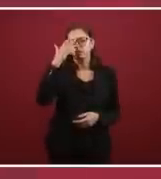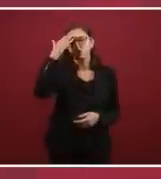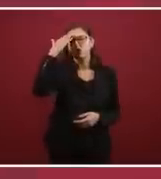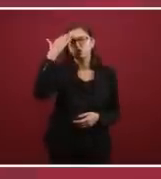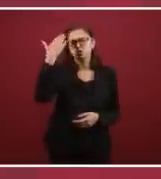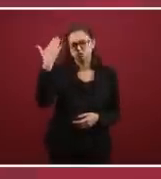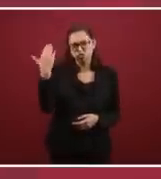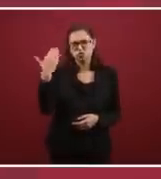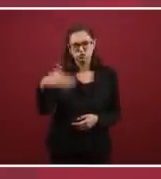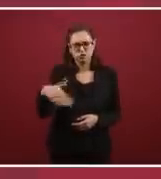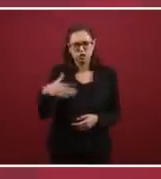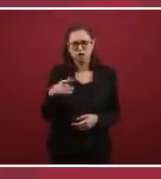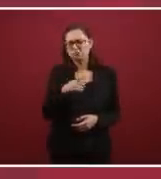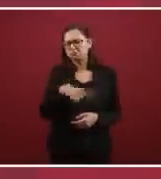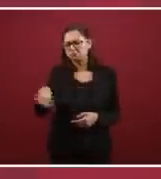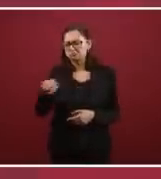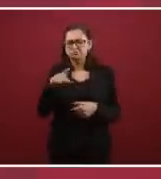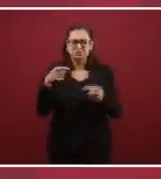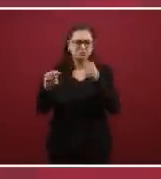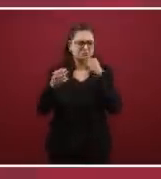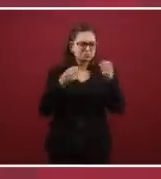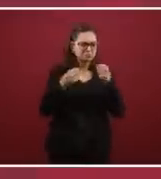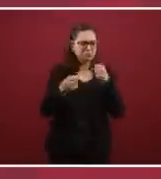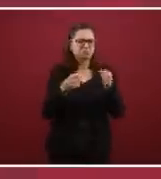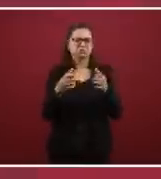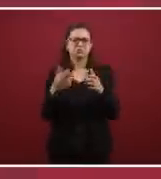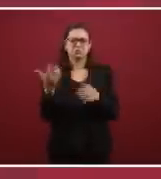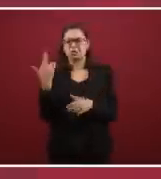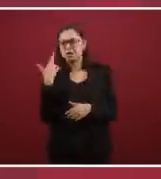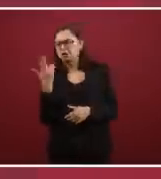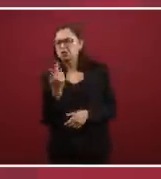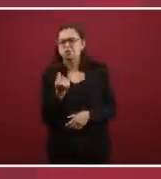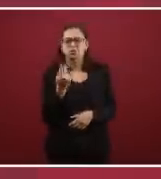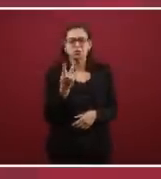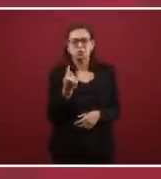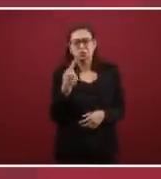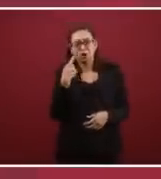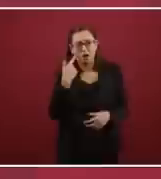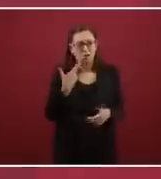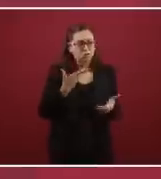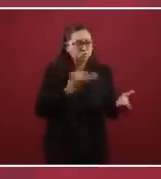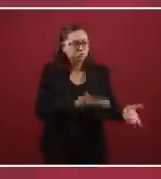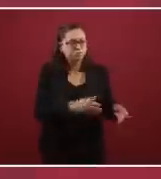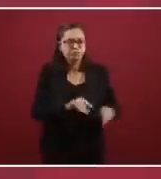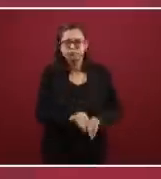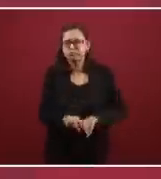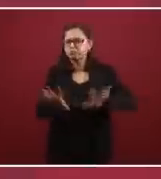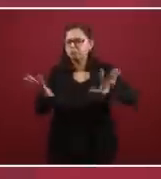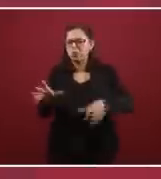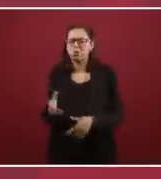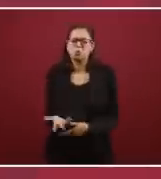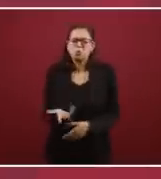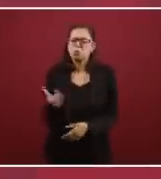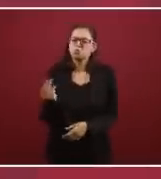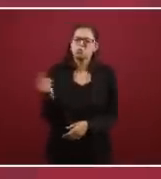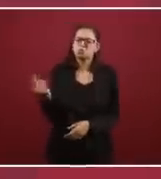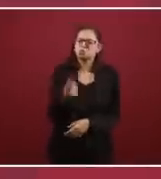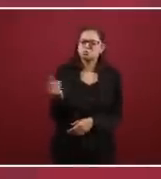los medios, no es esa su función, pero yo